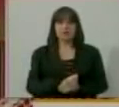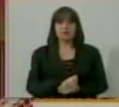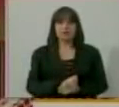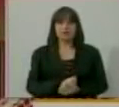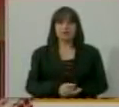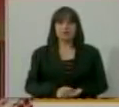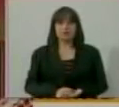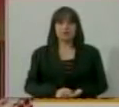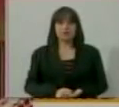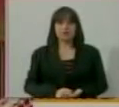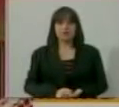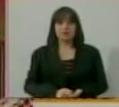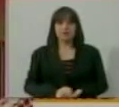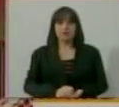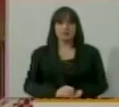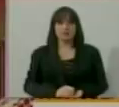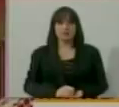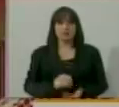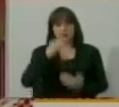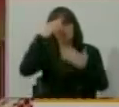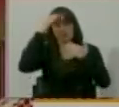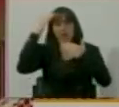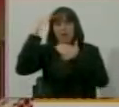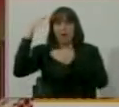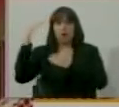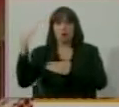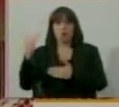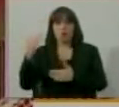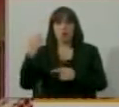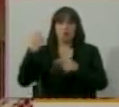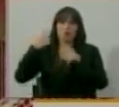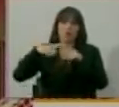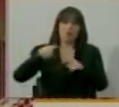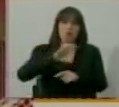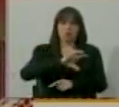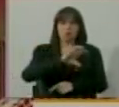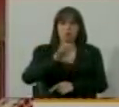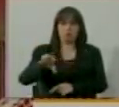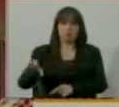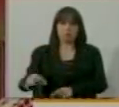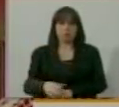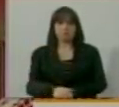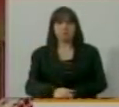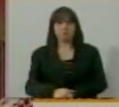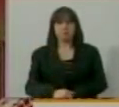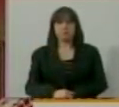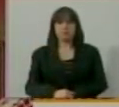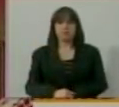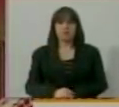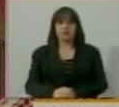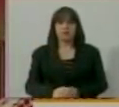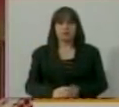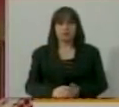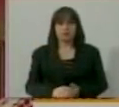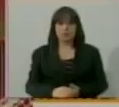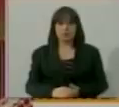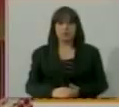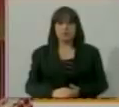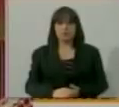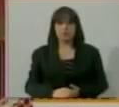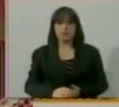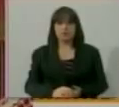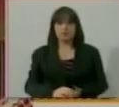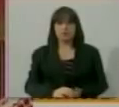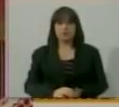Manda saludos desde Managua. Allá está Mango. Saludos desde Managua. Vete la luz aquí, Cuatepalo.